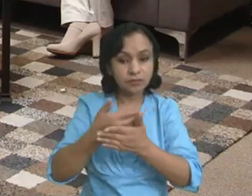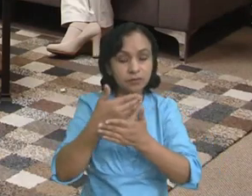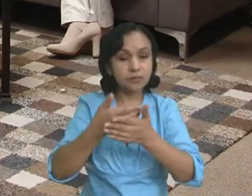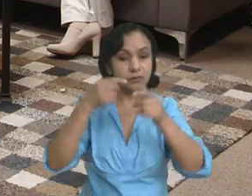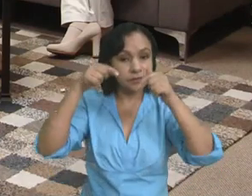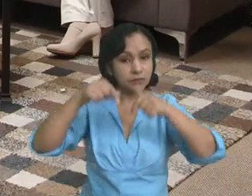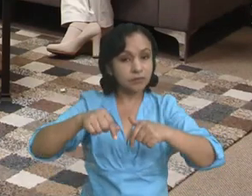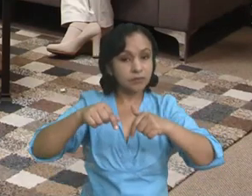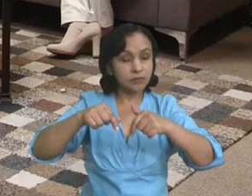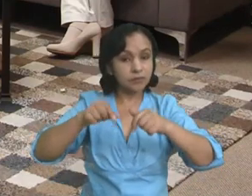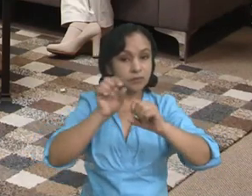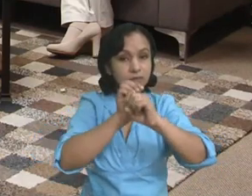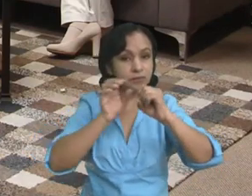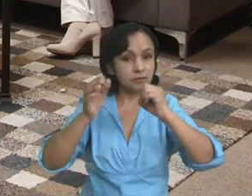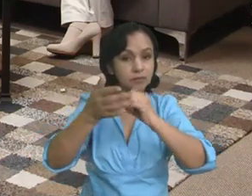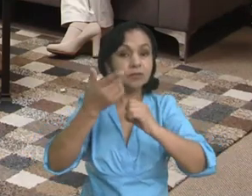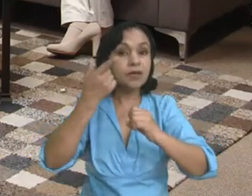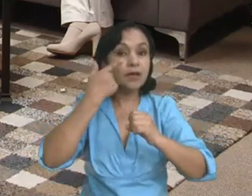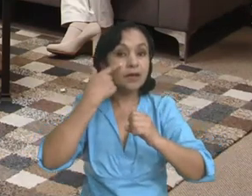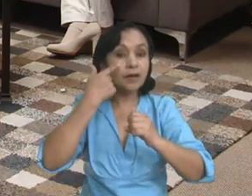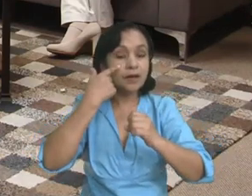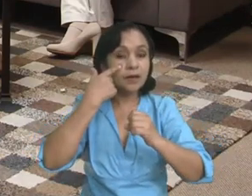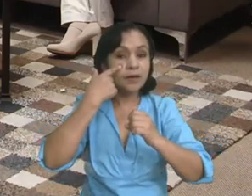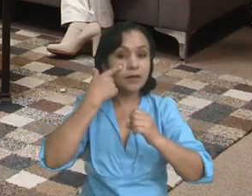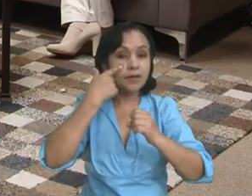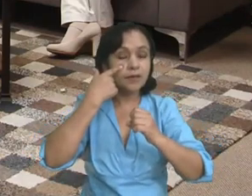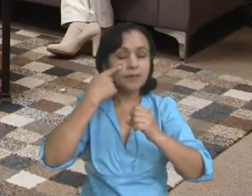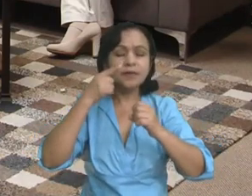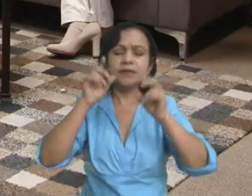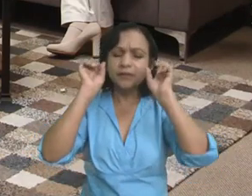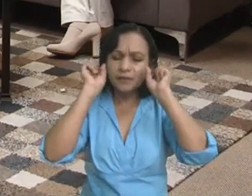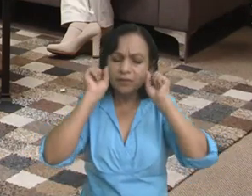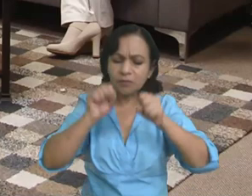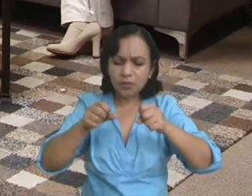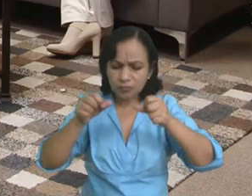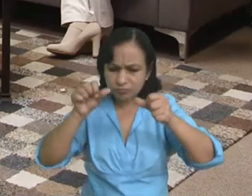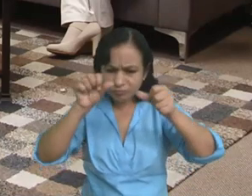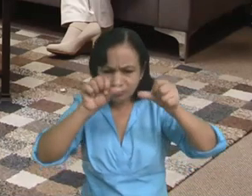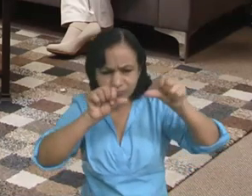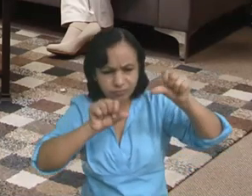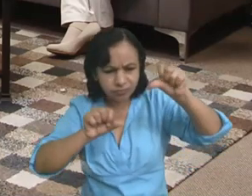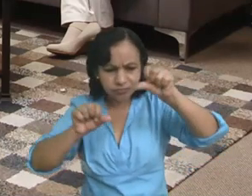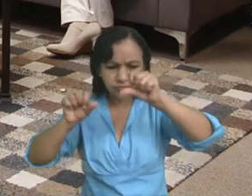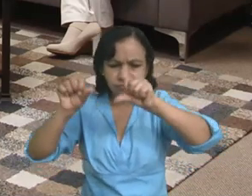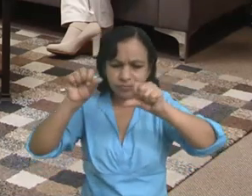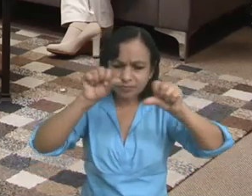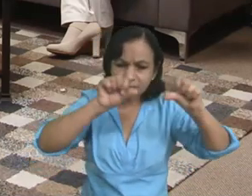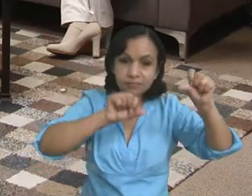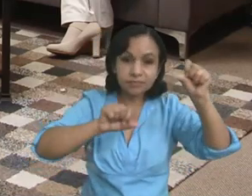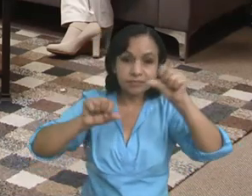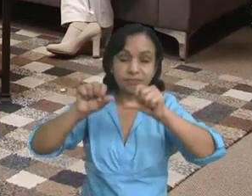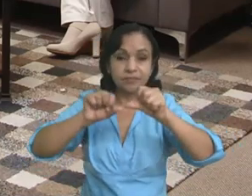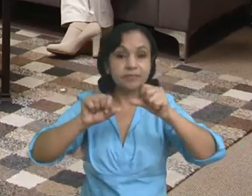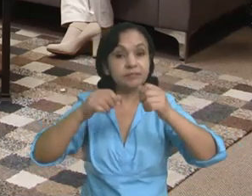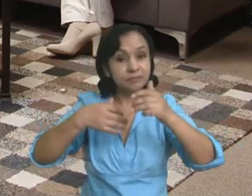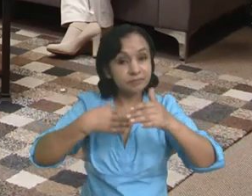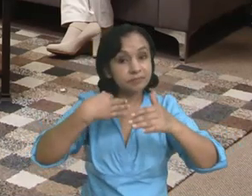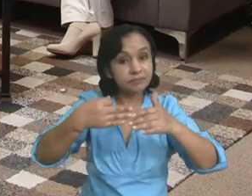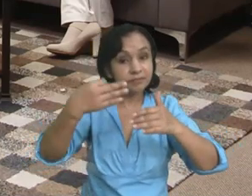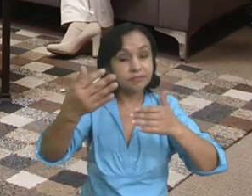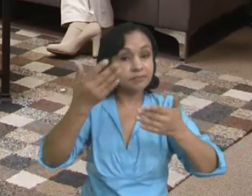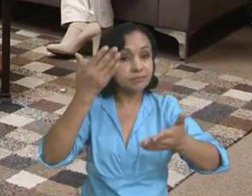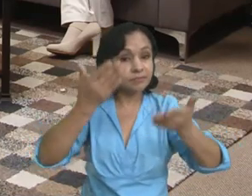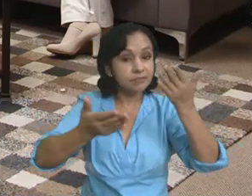propiamente dicho, tratar de lograr una vacuna lo más universal posible. Pero ya esto sería para prepararnos ante la eventualidad de que esto